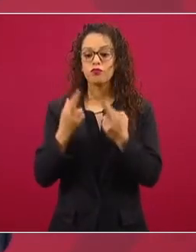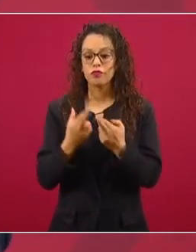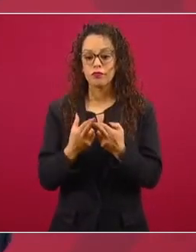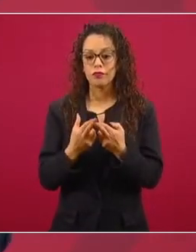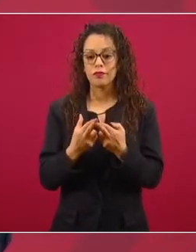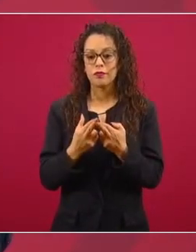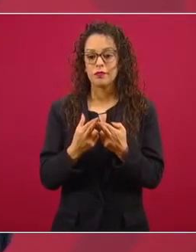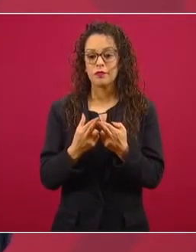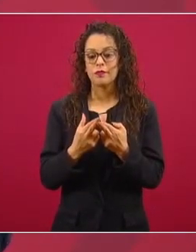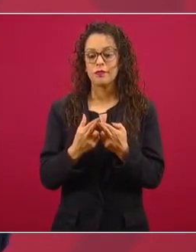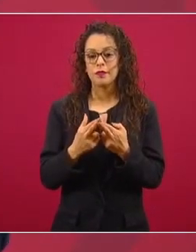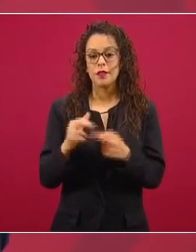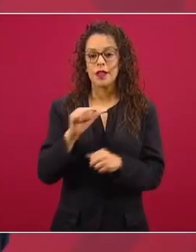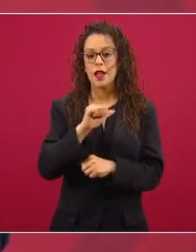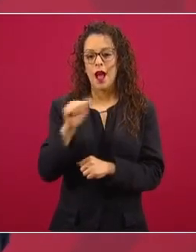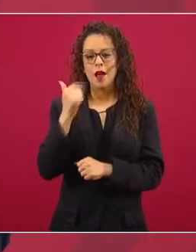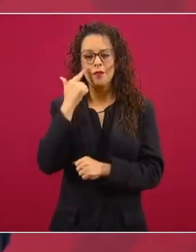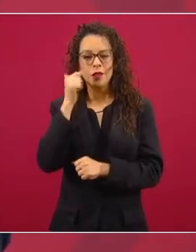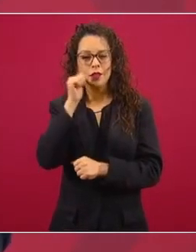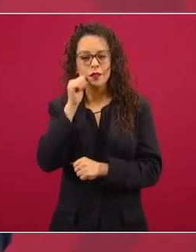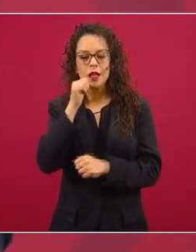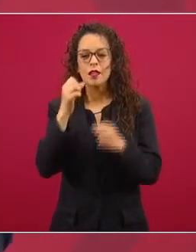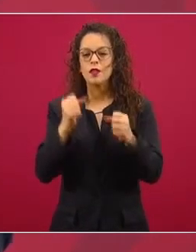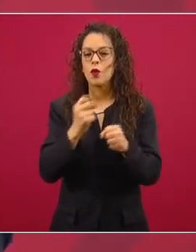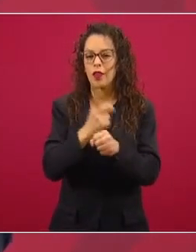reunión de seguridad,